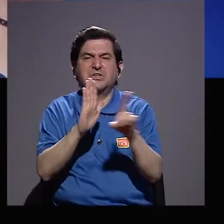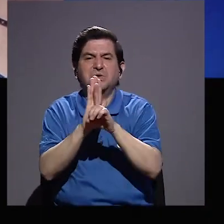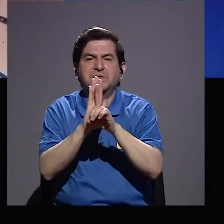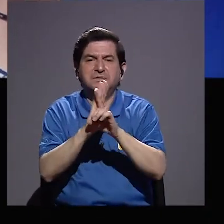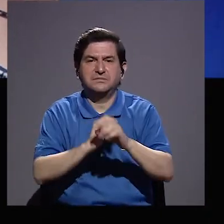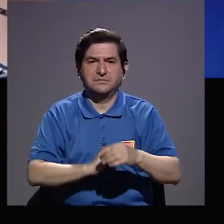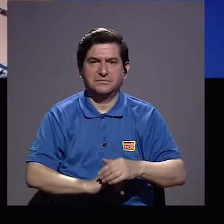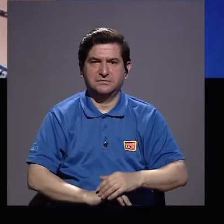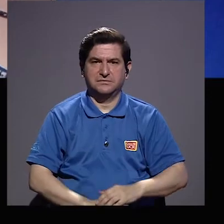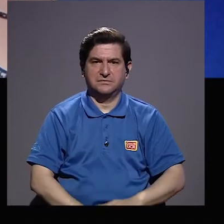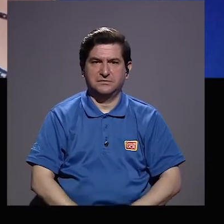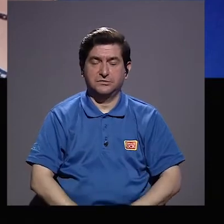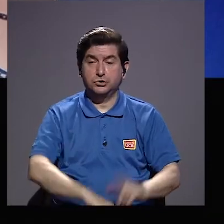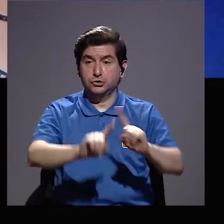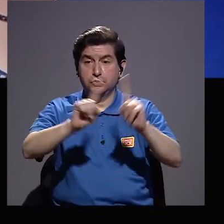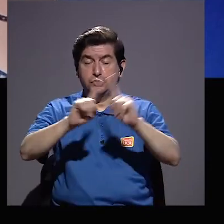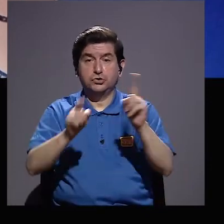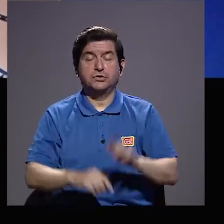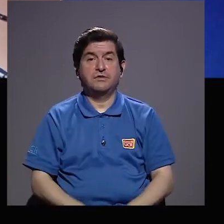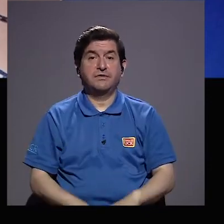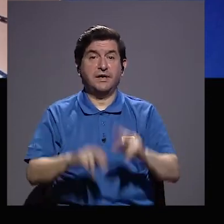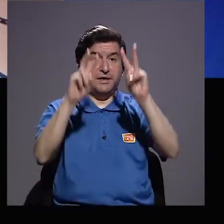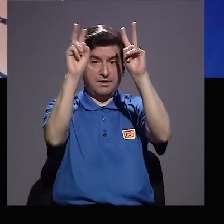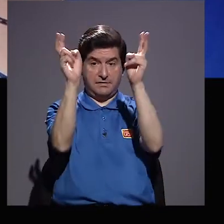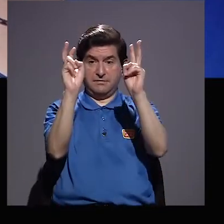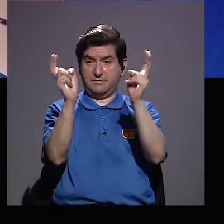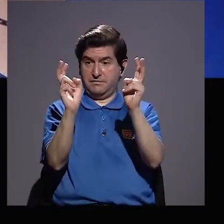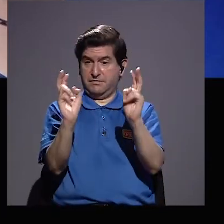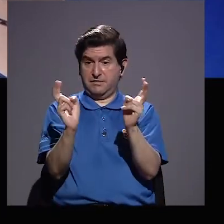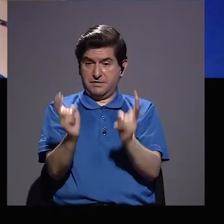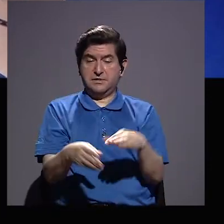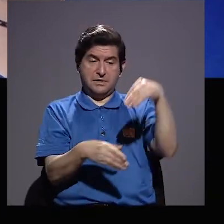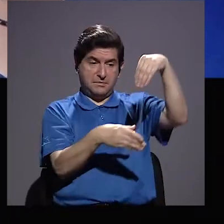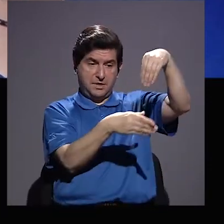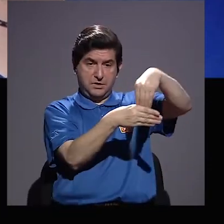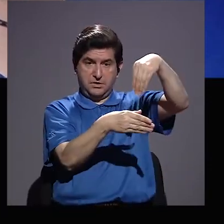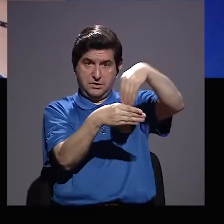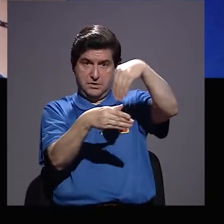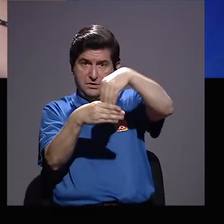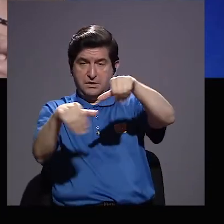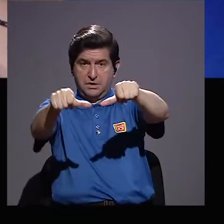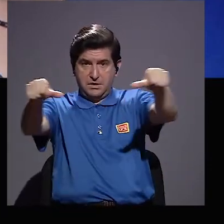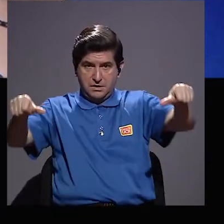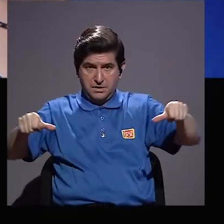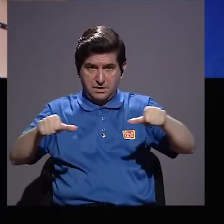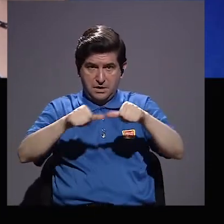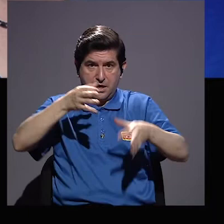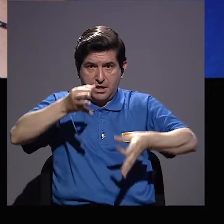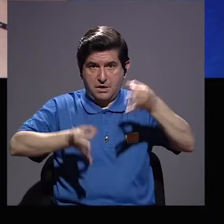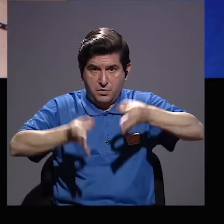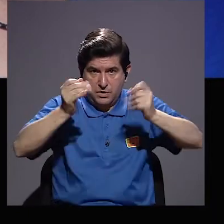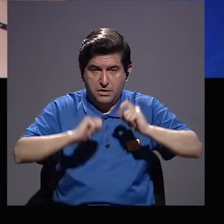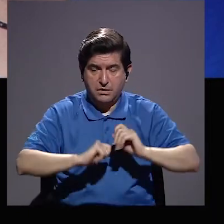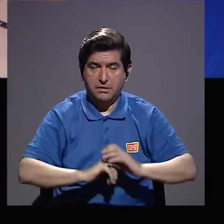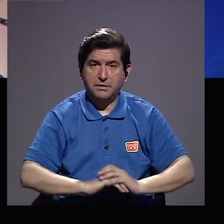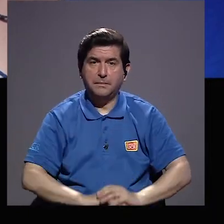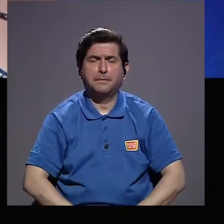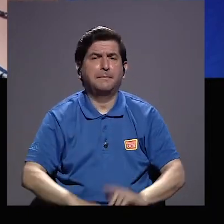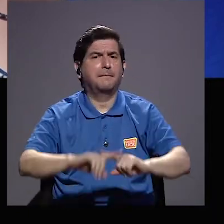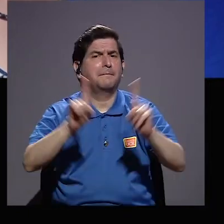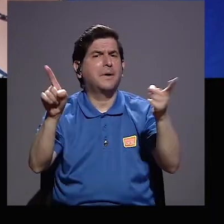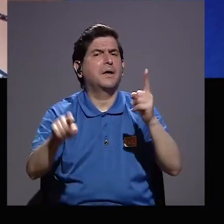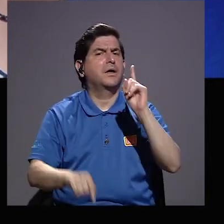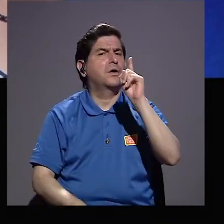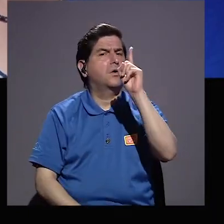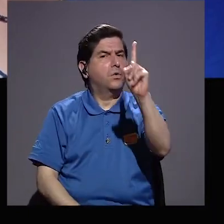derecho. Hay diferentes tópicos que se han ido introduciendo en el campo de lo jurídico,